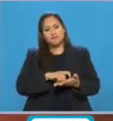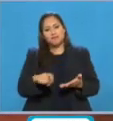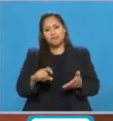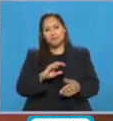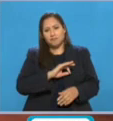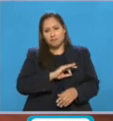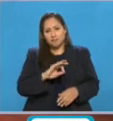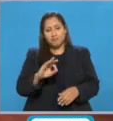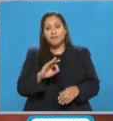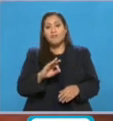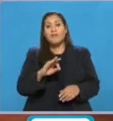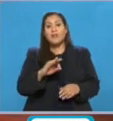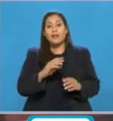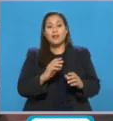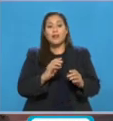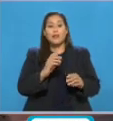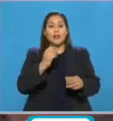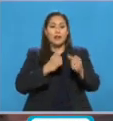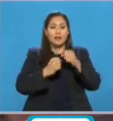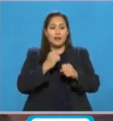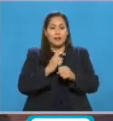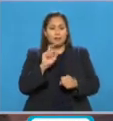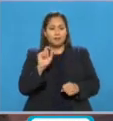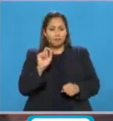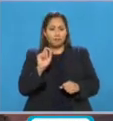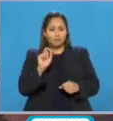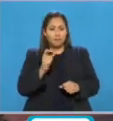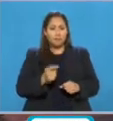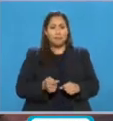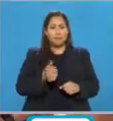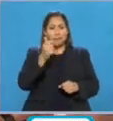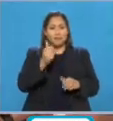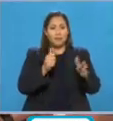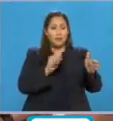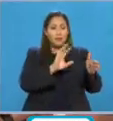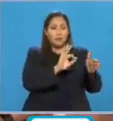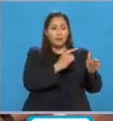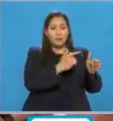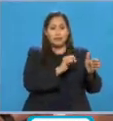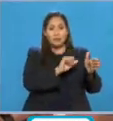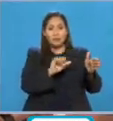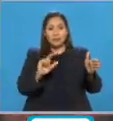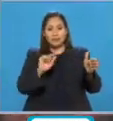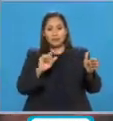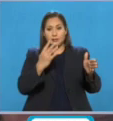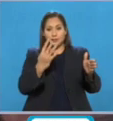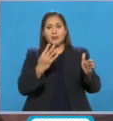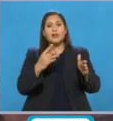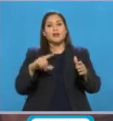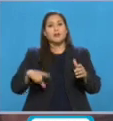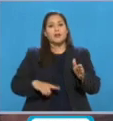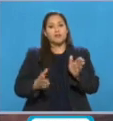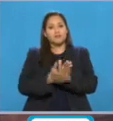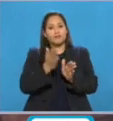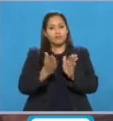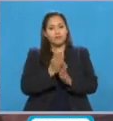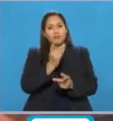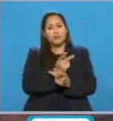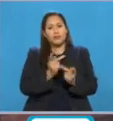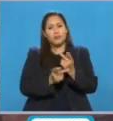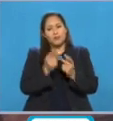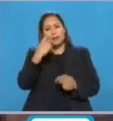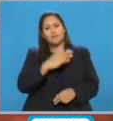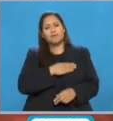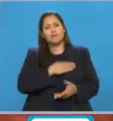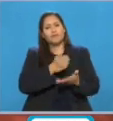Claro. ¿no? Claro. Los primeros conjuntos del siglo XX, que es los primeros del 47 al 74, los construyó el Estado, ¿no? Era un producto de Estado benefactor para